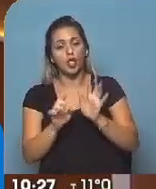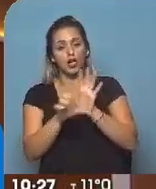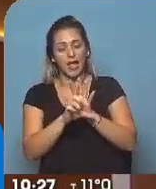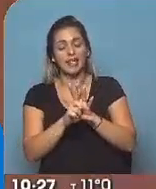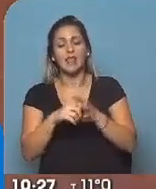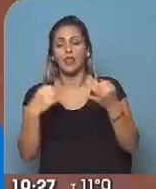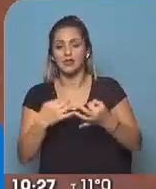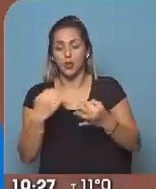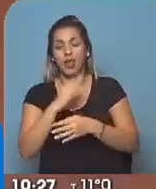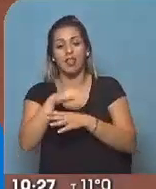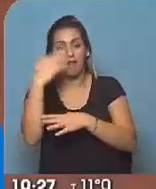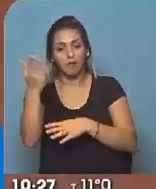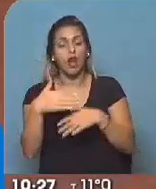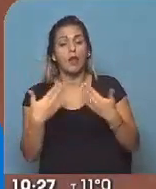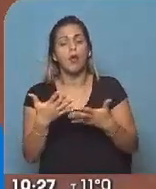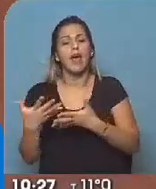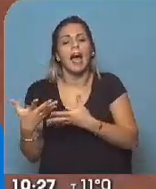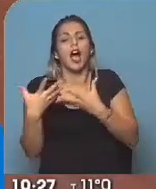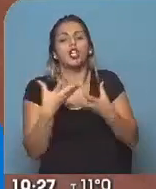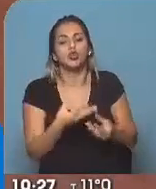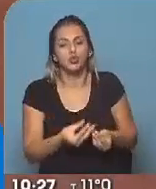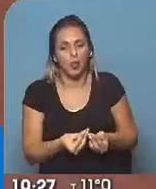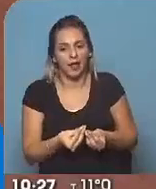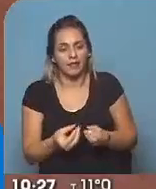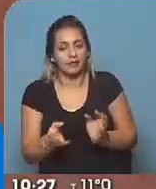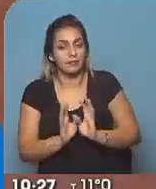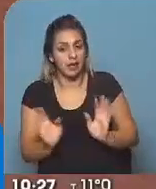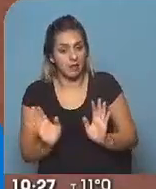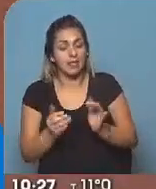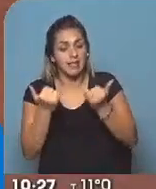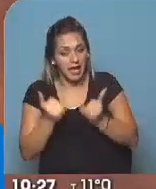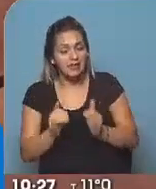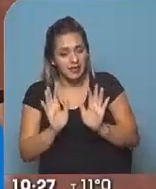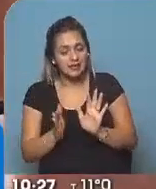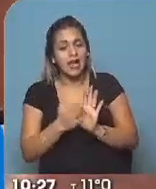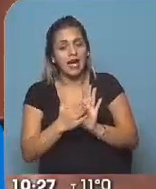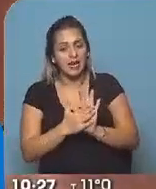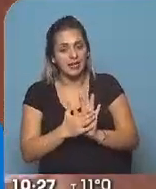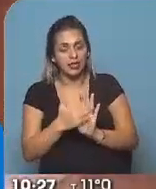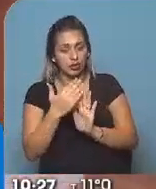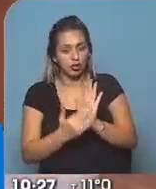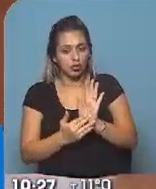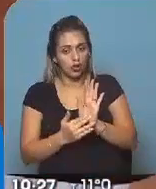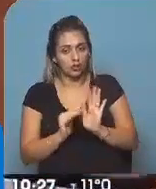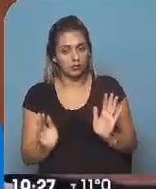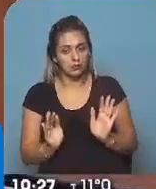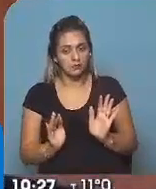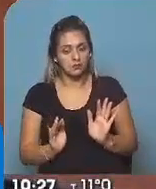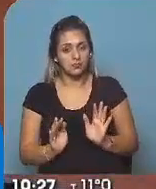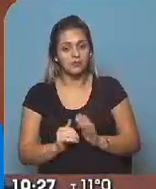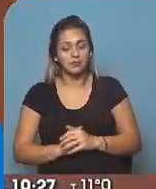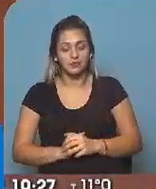seguridad interior, pueda colaborar. Así está, por lo menos, escrito y reflejado en el